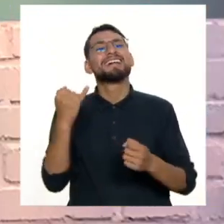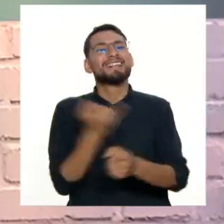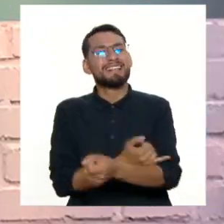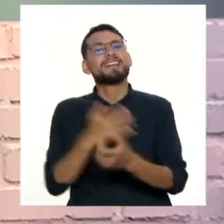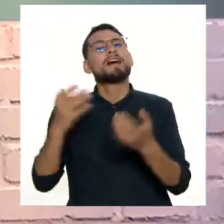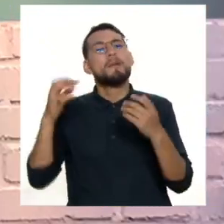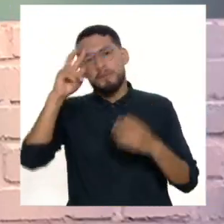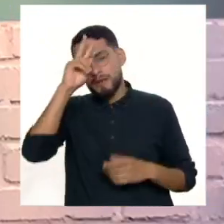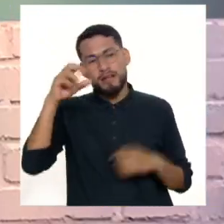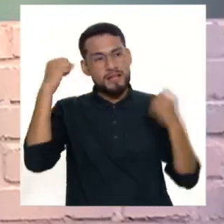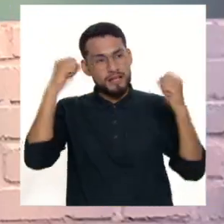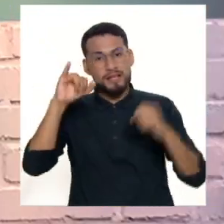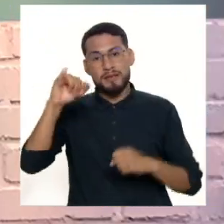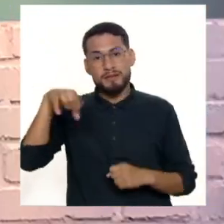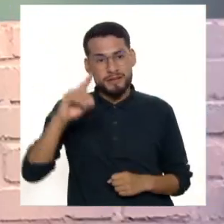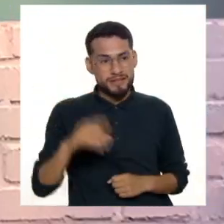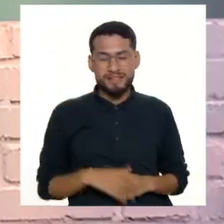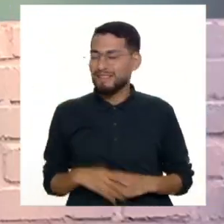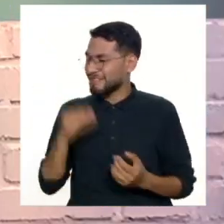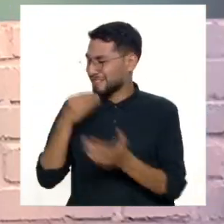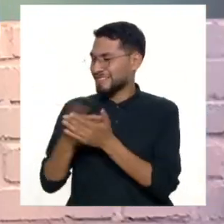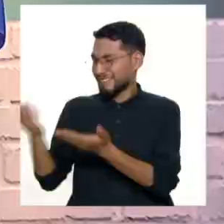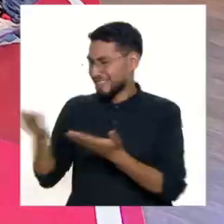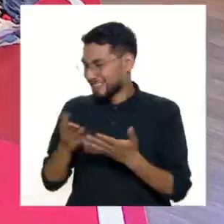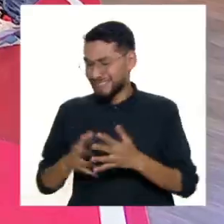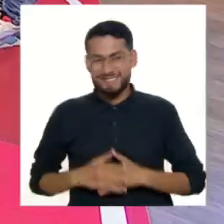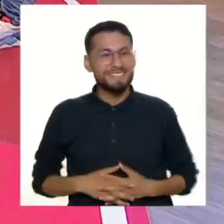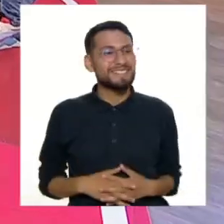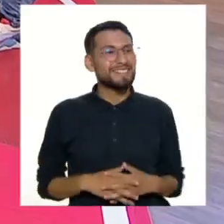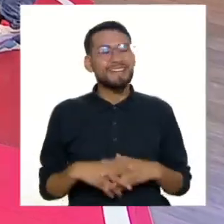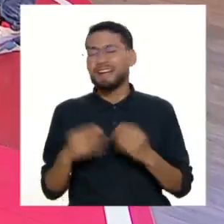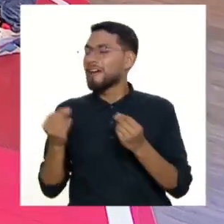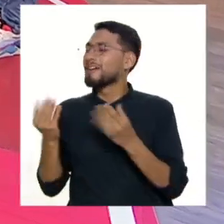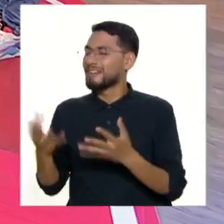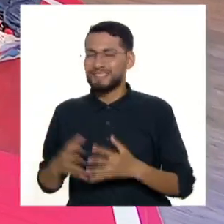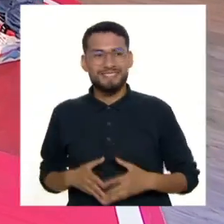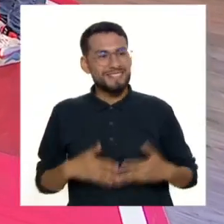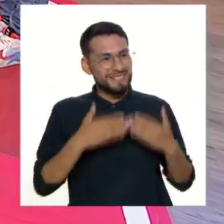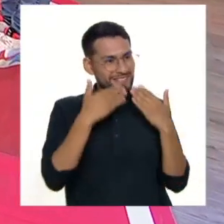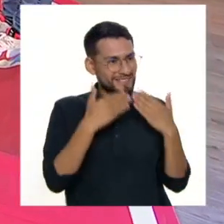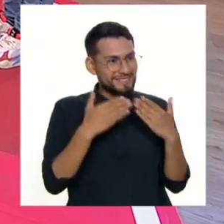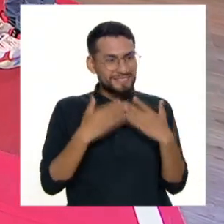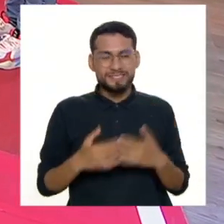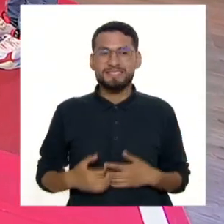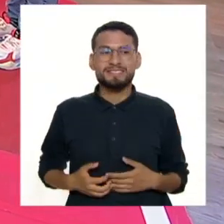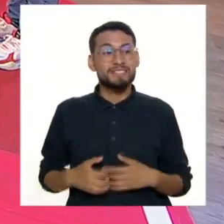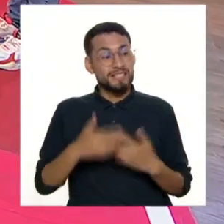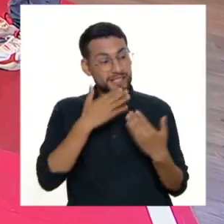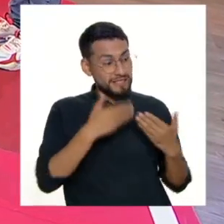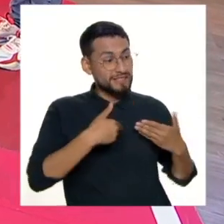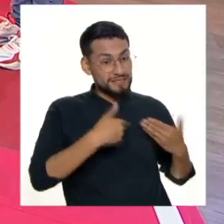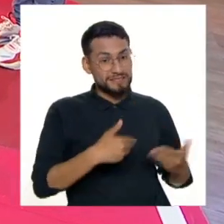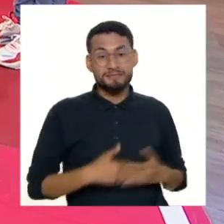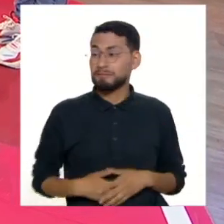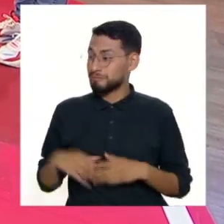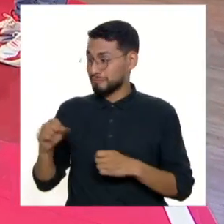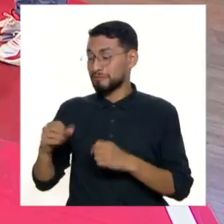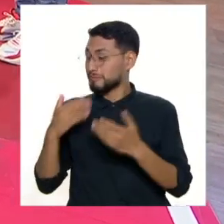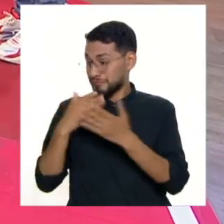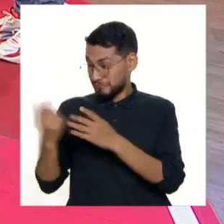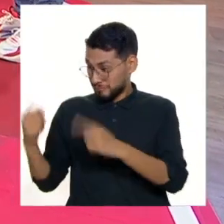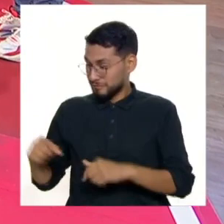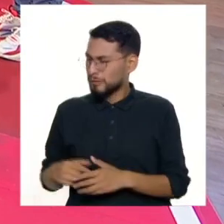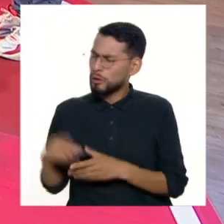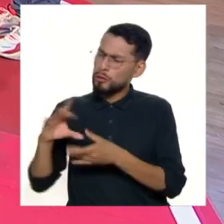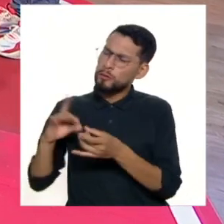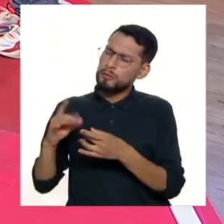Peruano del Deporte IPD. Bienvenidos, días, ¿cómo están? Buenos días. ¿Cómo están? Gracias. Gracias por la invitación. Gracias, gracias por estar